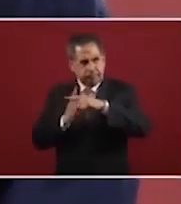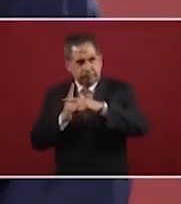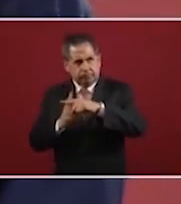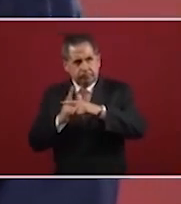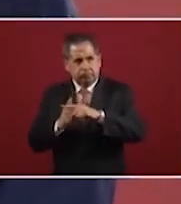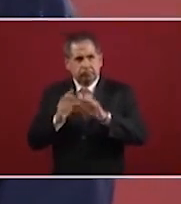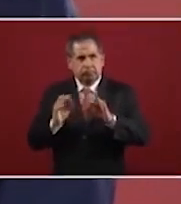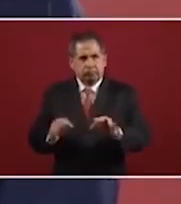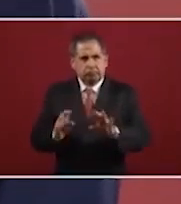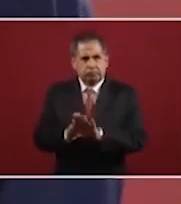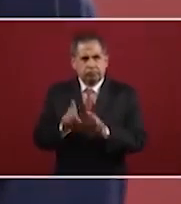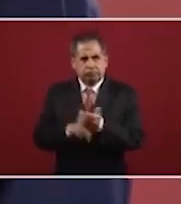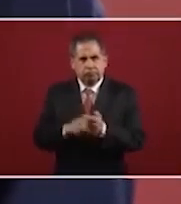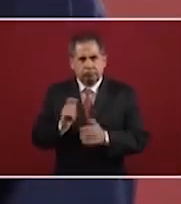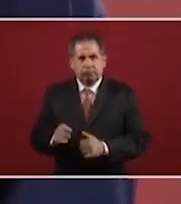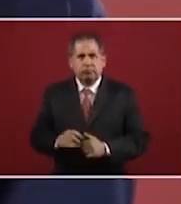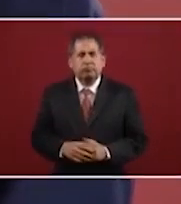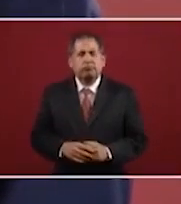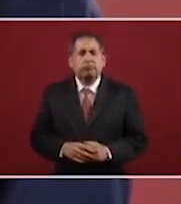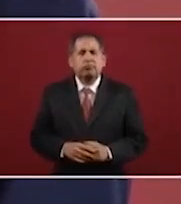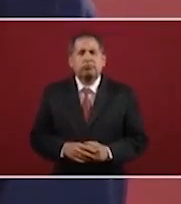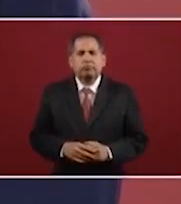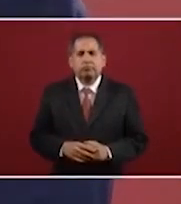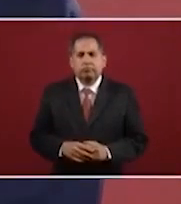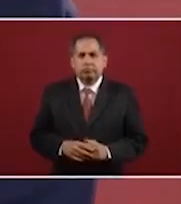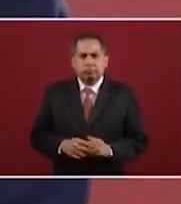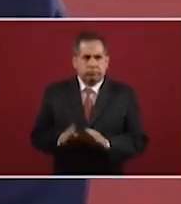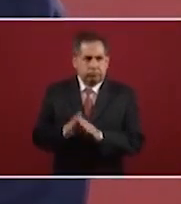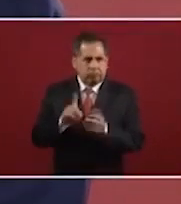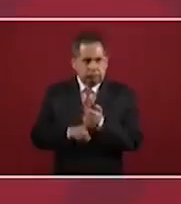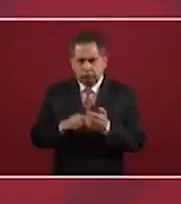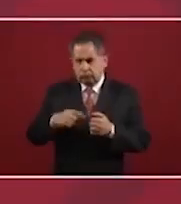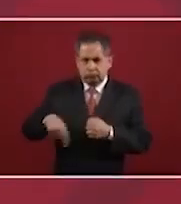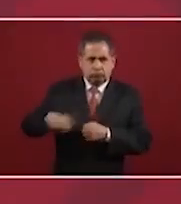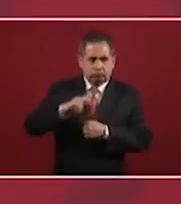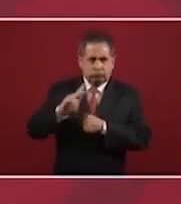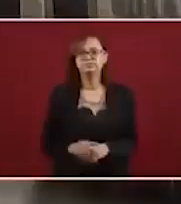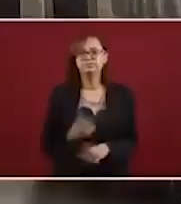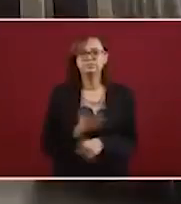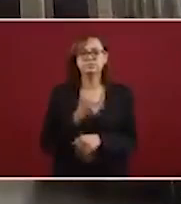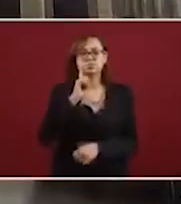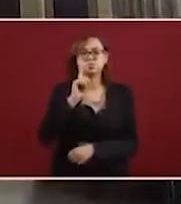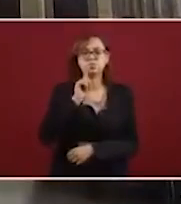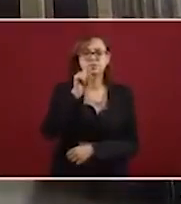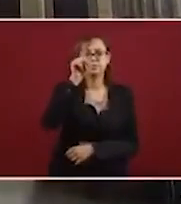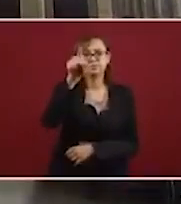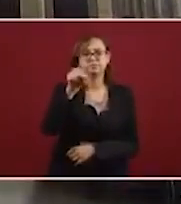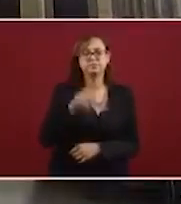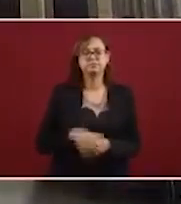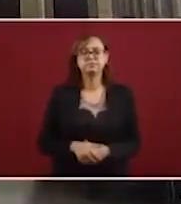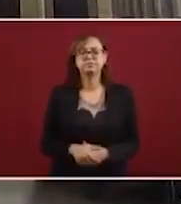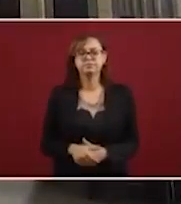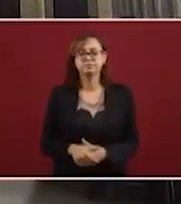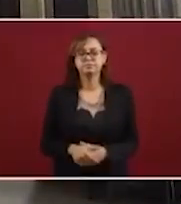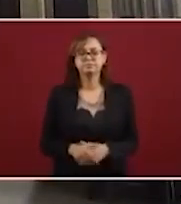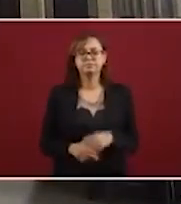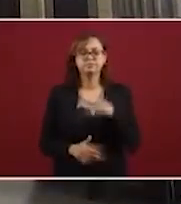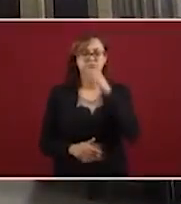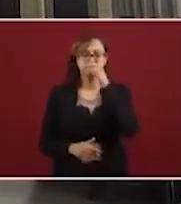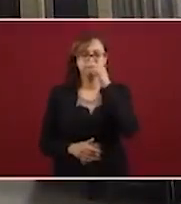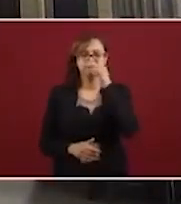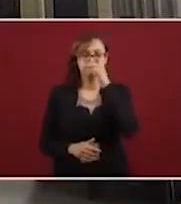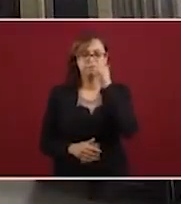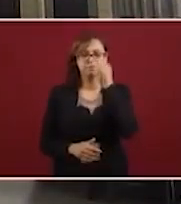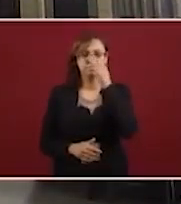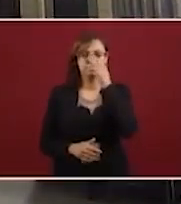13 y con el narco envió un mensaje a través de su supuesta cuenta de instagram en el que expresó su gratitud por haber liberado